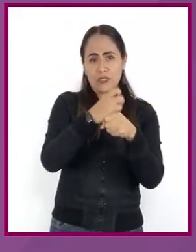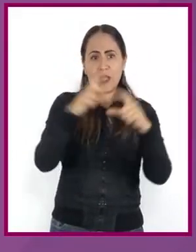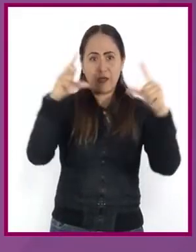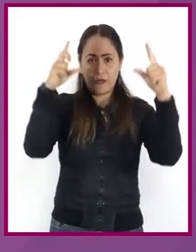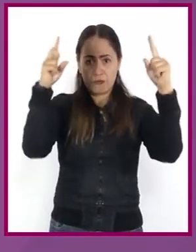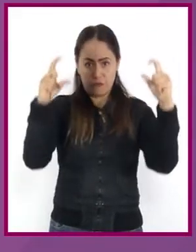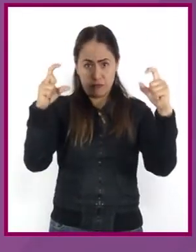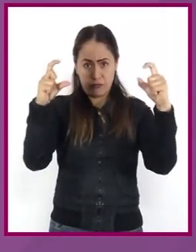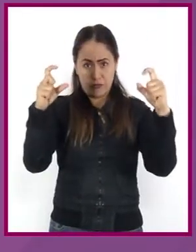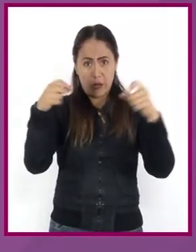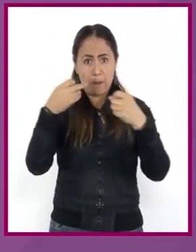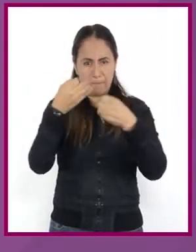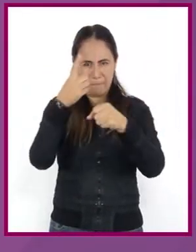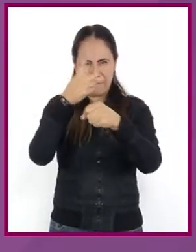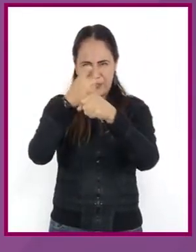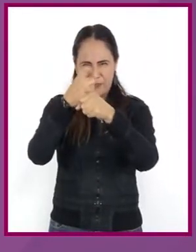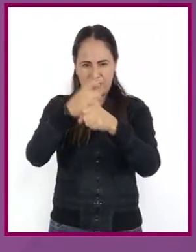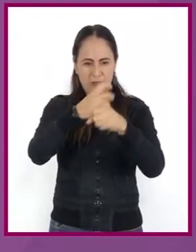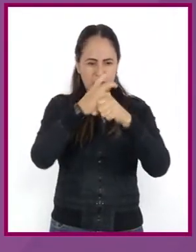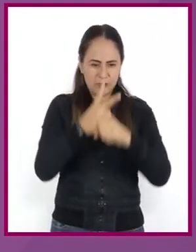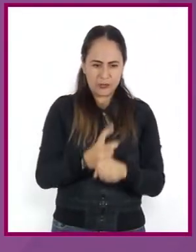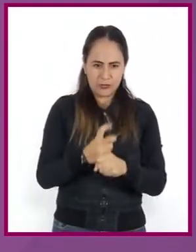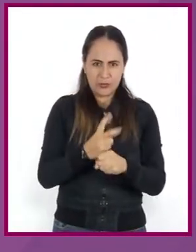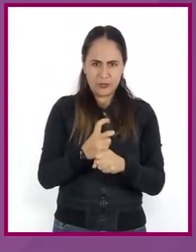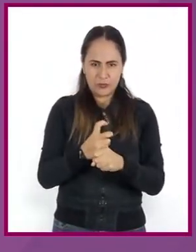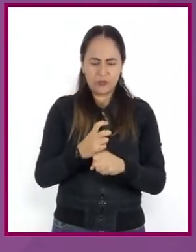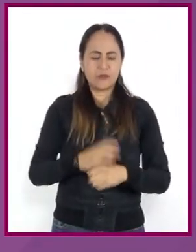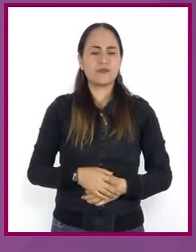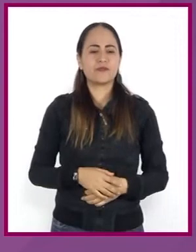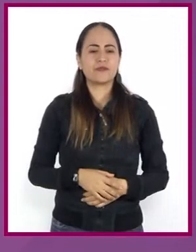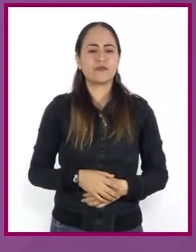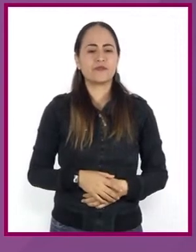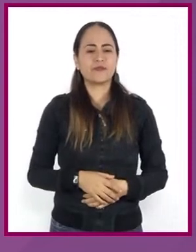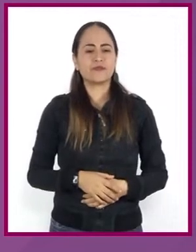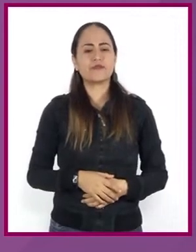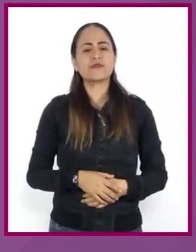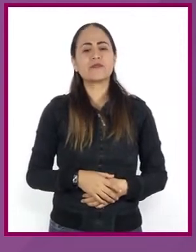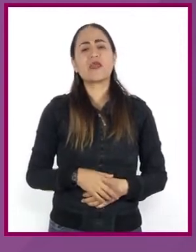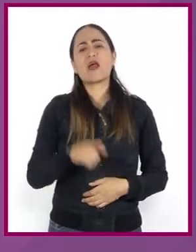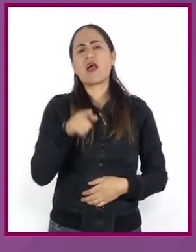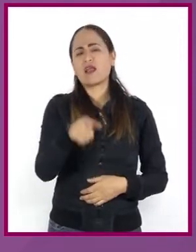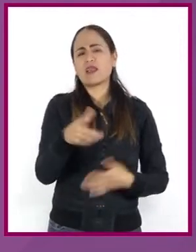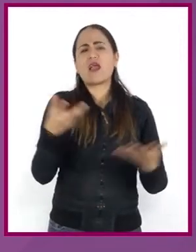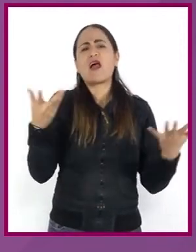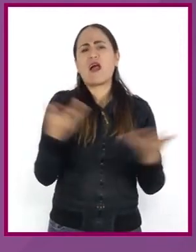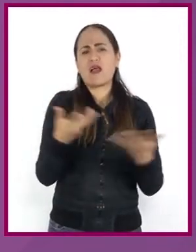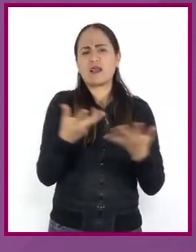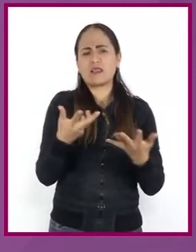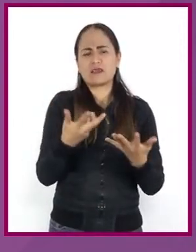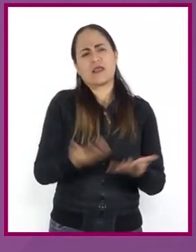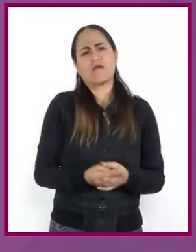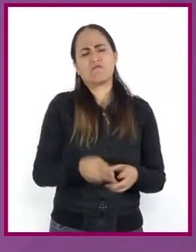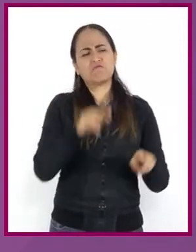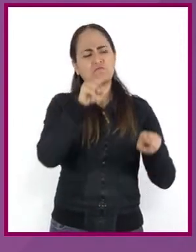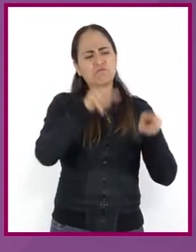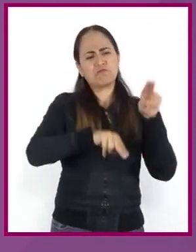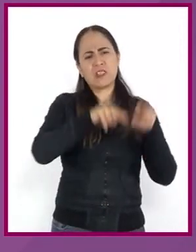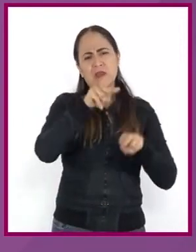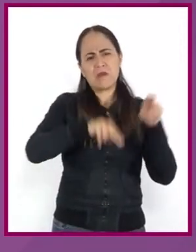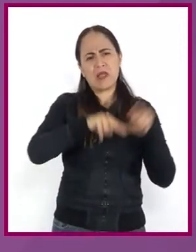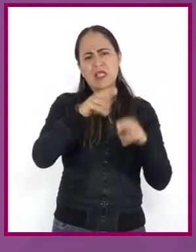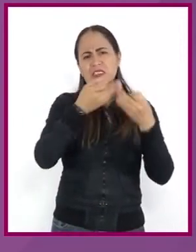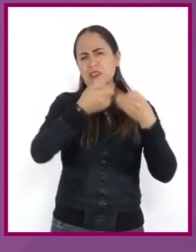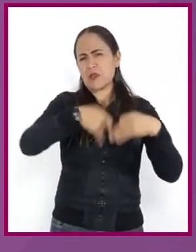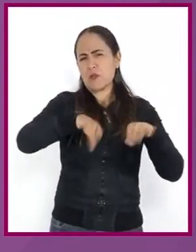título principal. Subtítulos. Los subtítulos tienen la función de jerarquizar la información